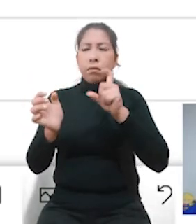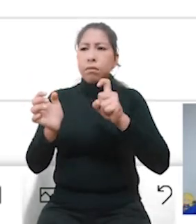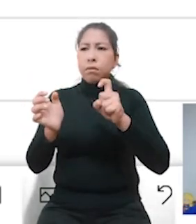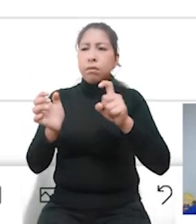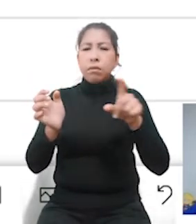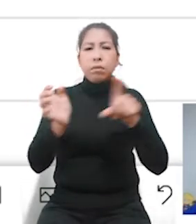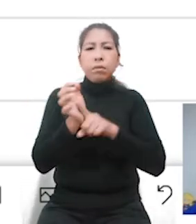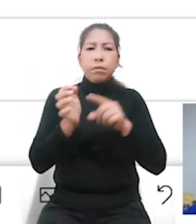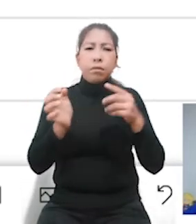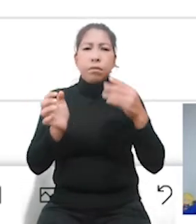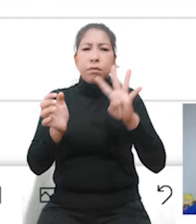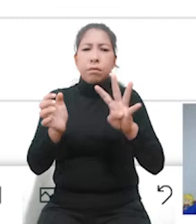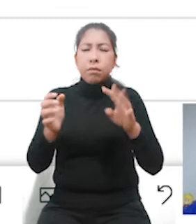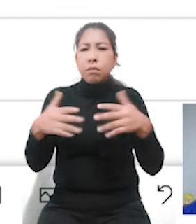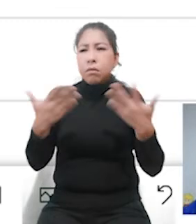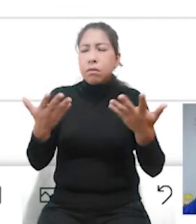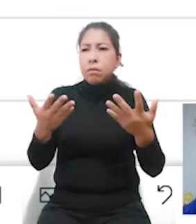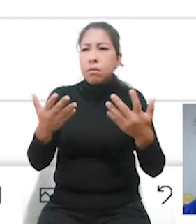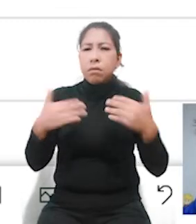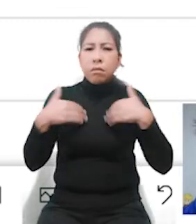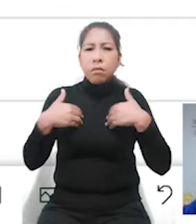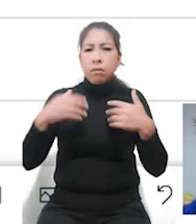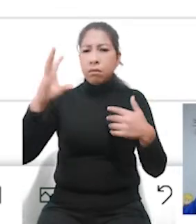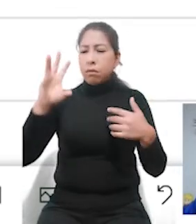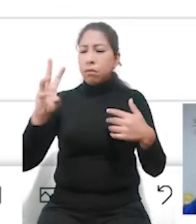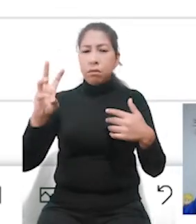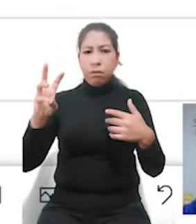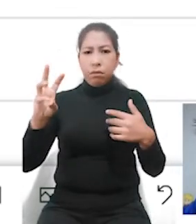vamos a calcular cuánto es el valor. Tenemos